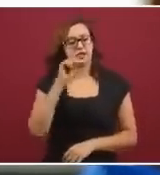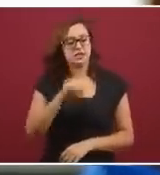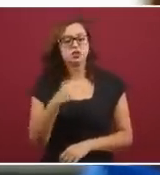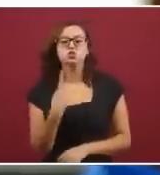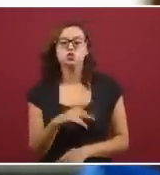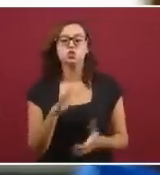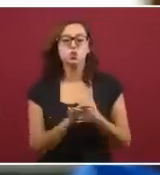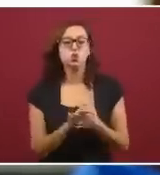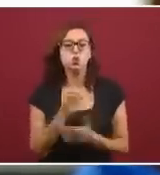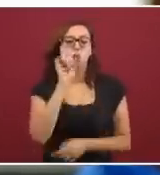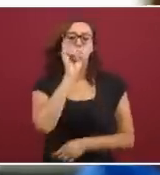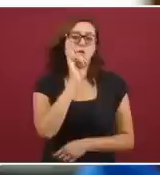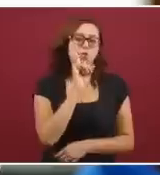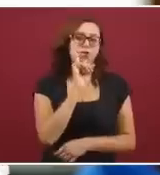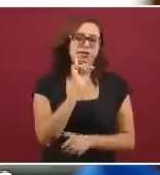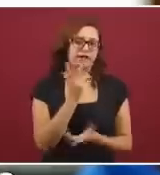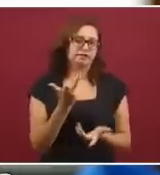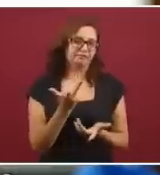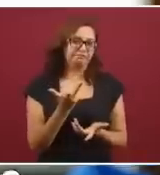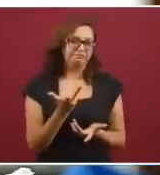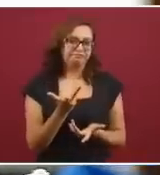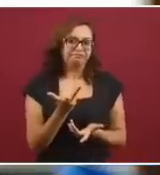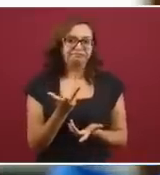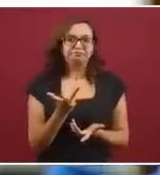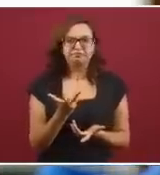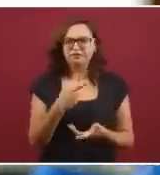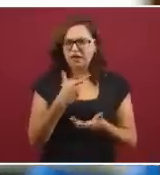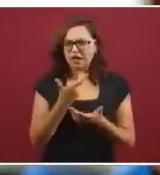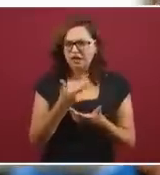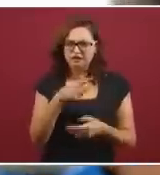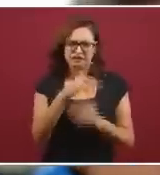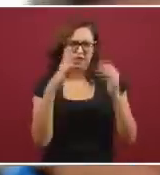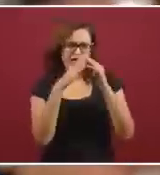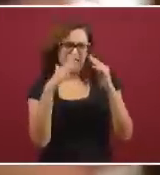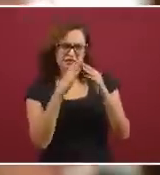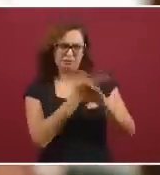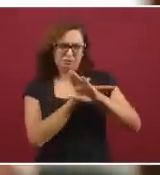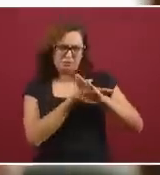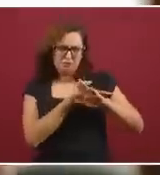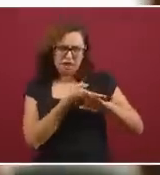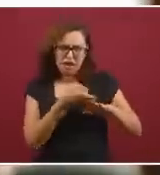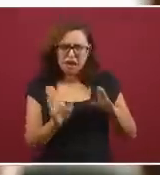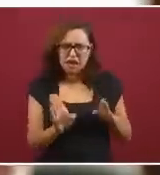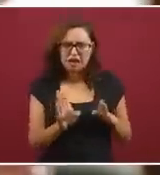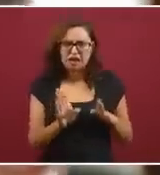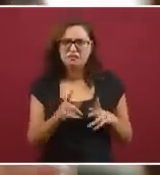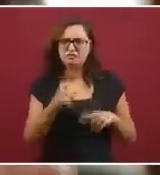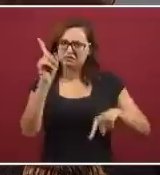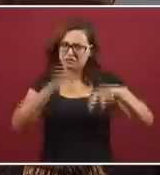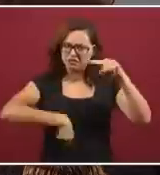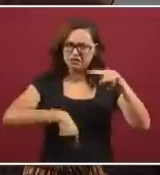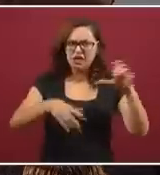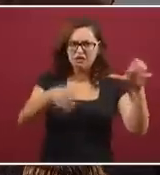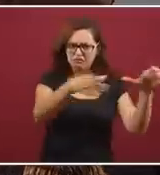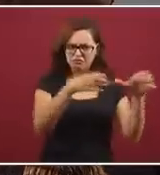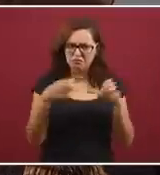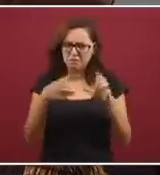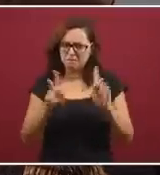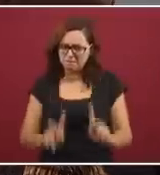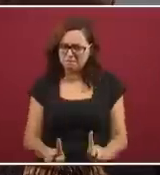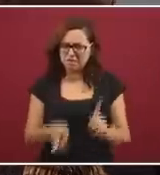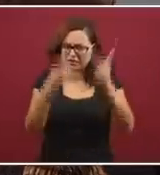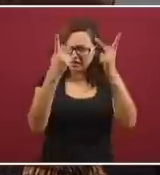se regresará por parte del instituto para devolverle al pueblo la casa blanca los mexicanos o